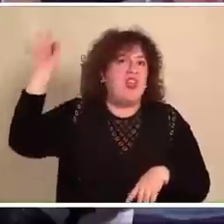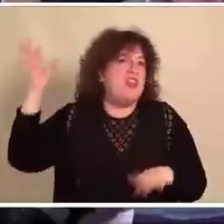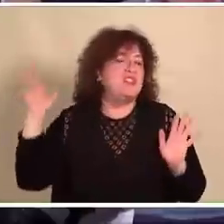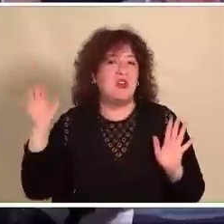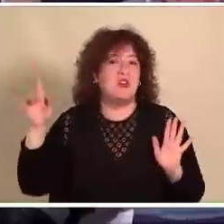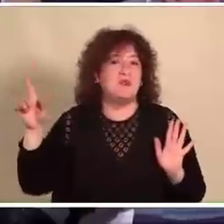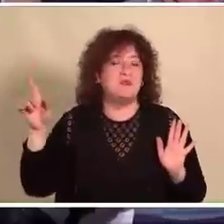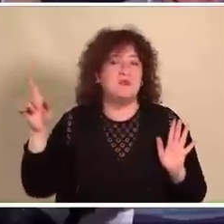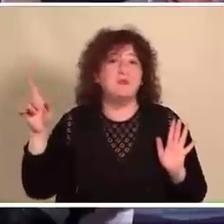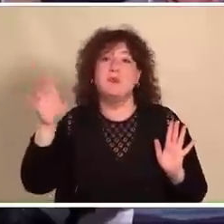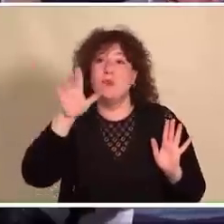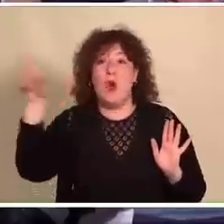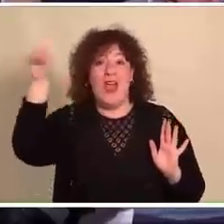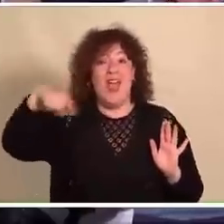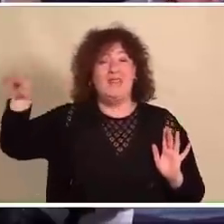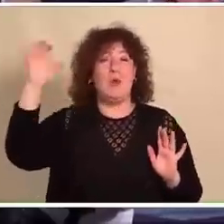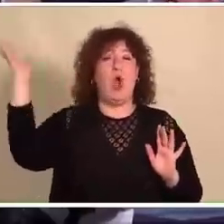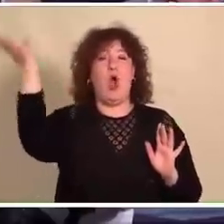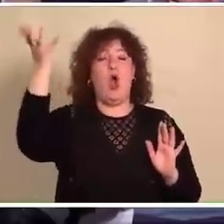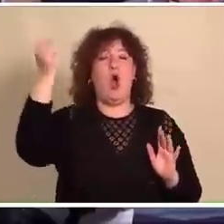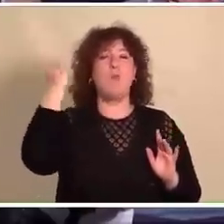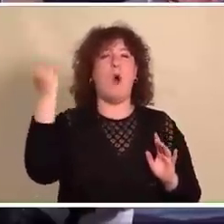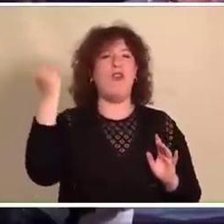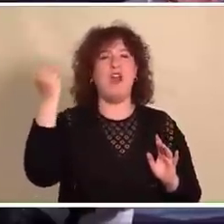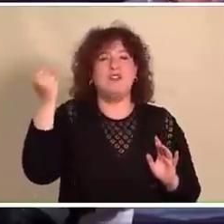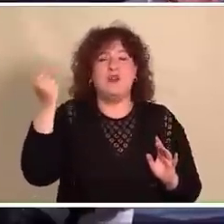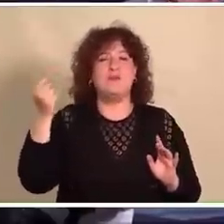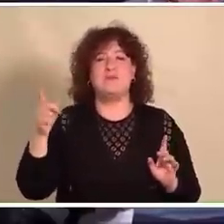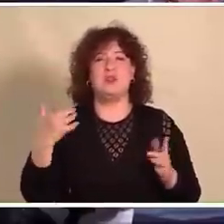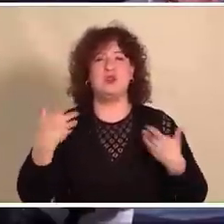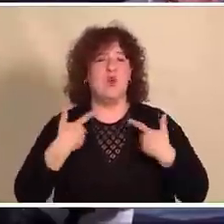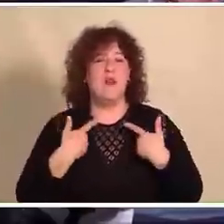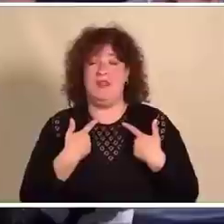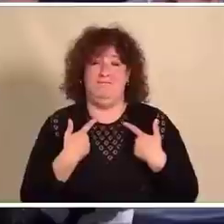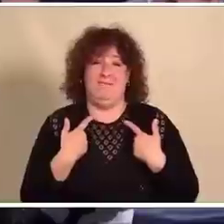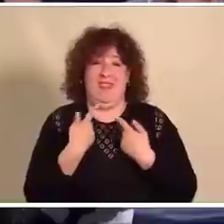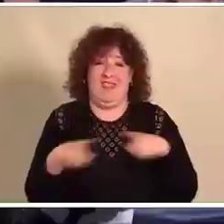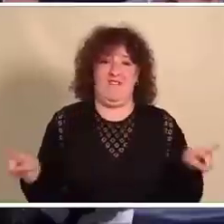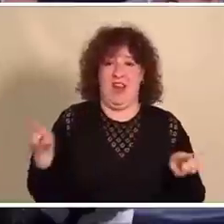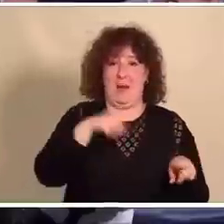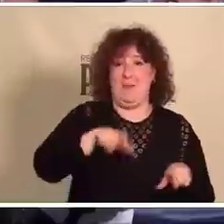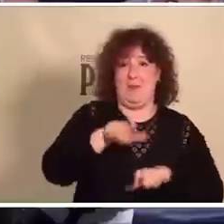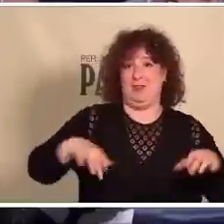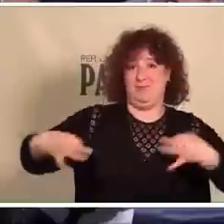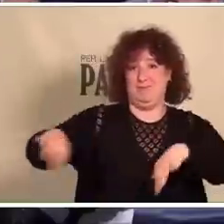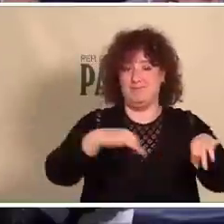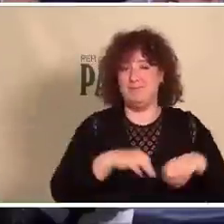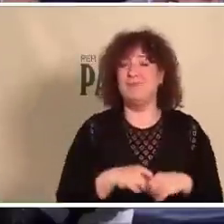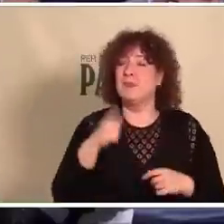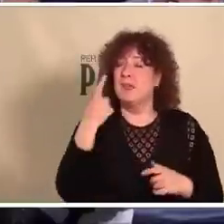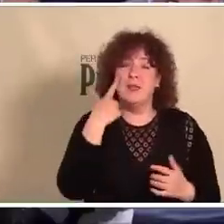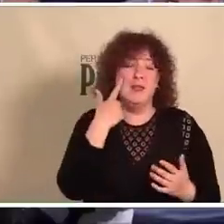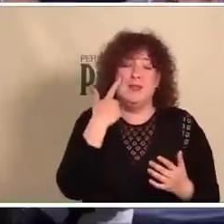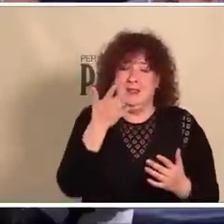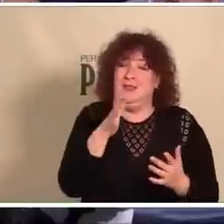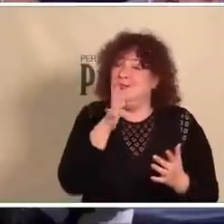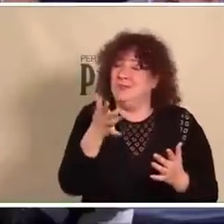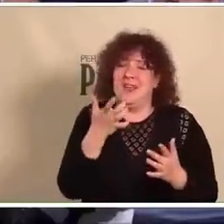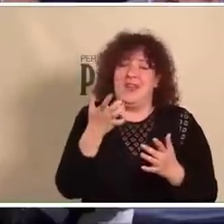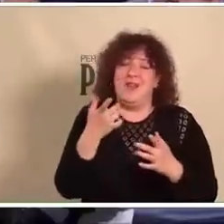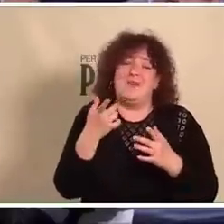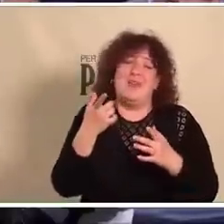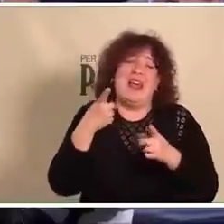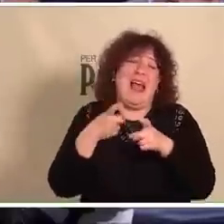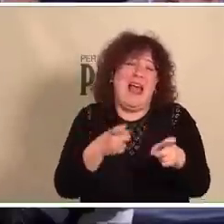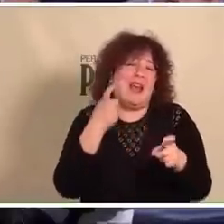los poderosos que la tomaron Ese es siempre el rasgo común de Las Guerras las ordenan los que mandan Y